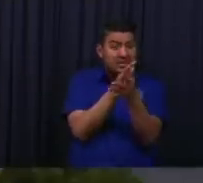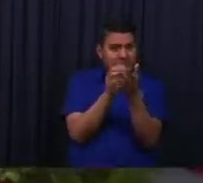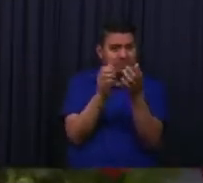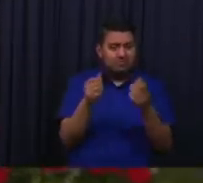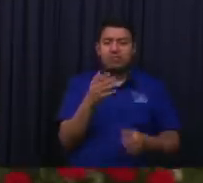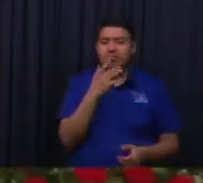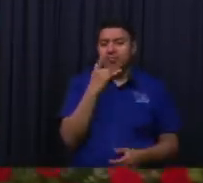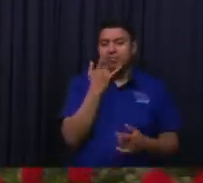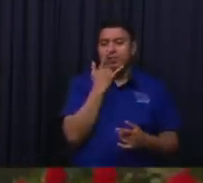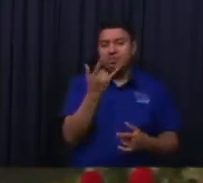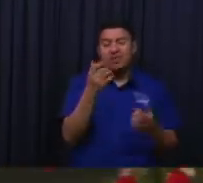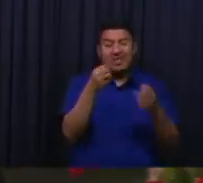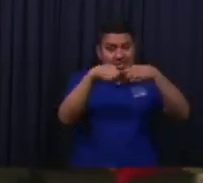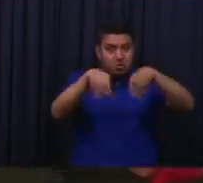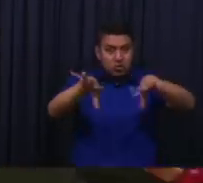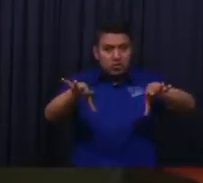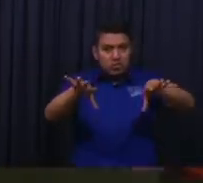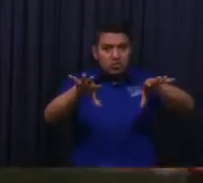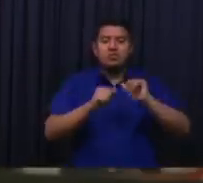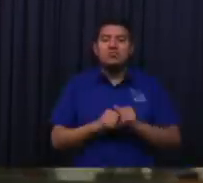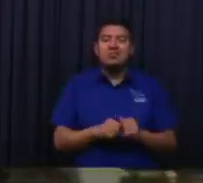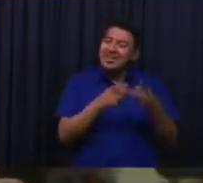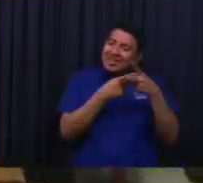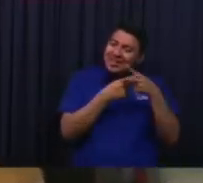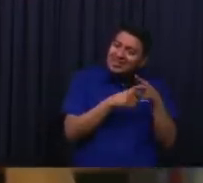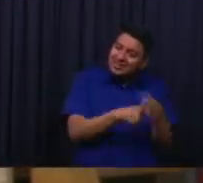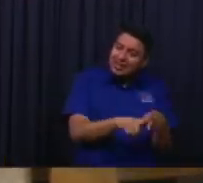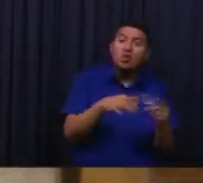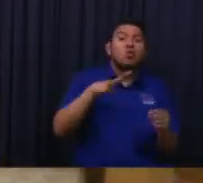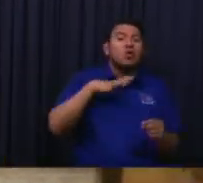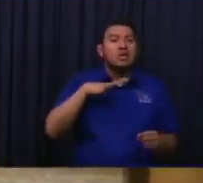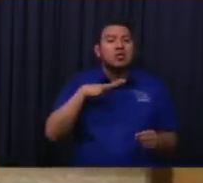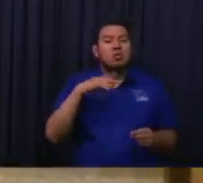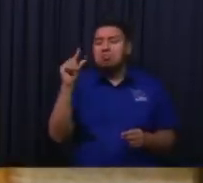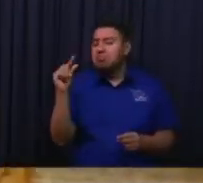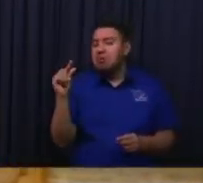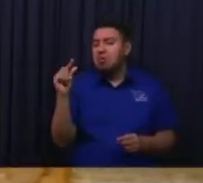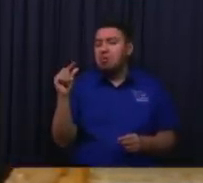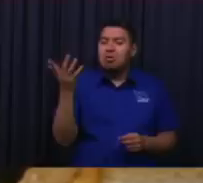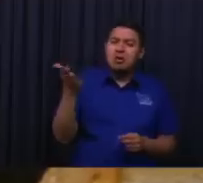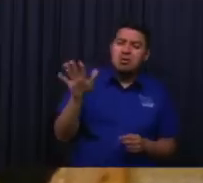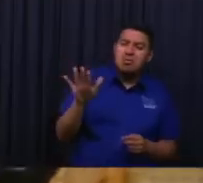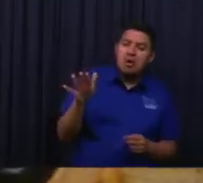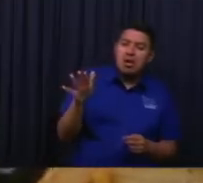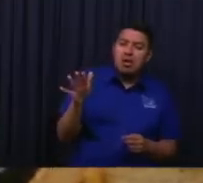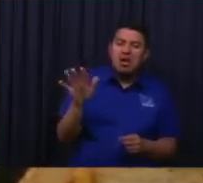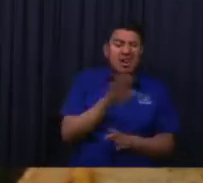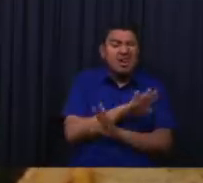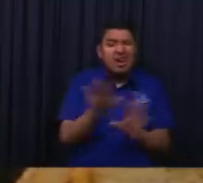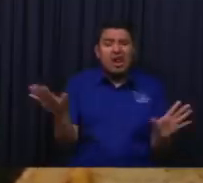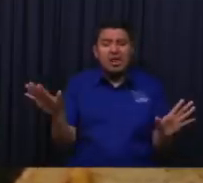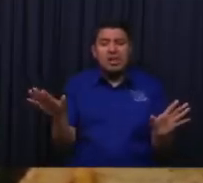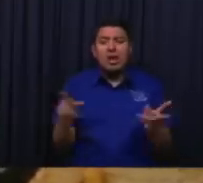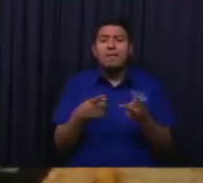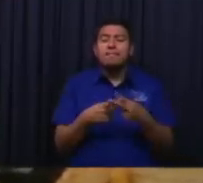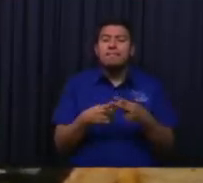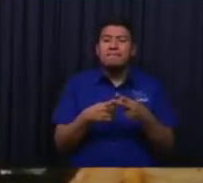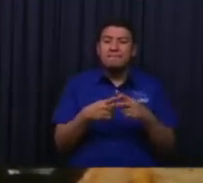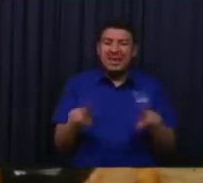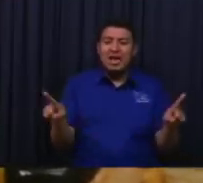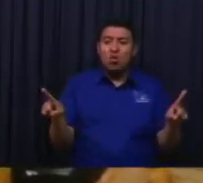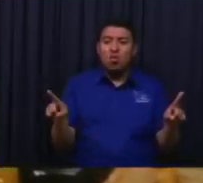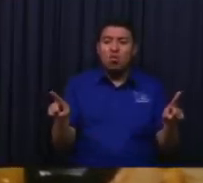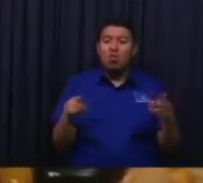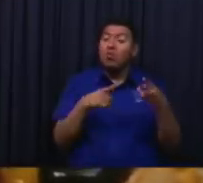Ok, voy a reiniciar con lo que tengo, poco, mucho, regular o nada, pero voy a reiniciar. Hay gente